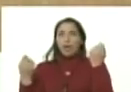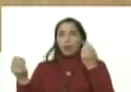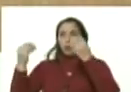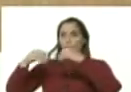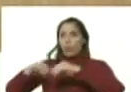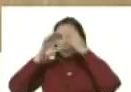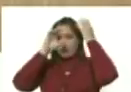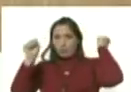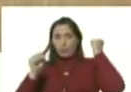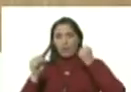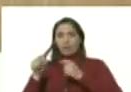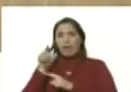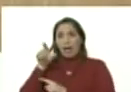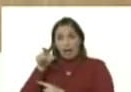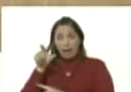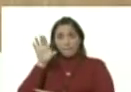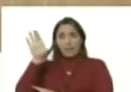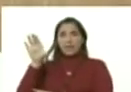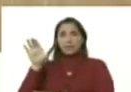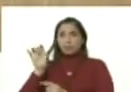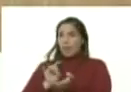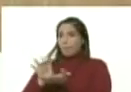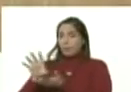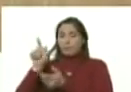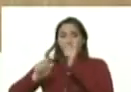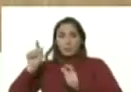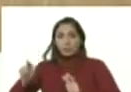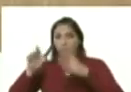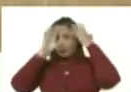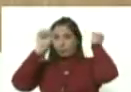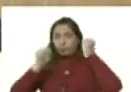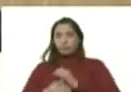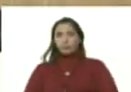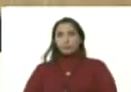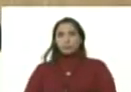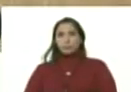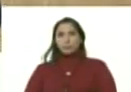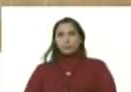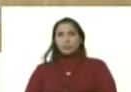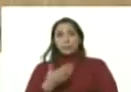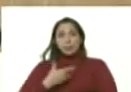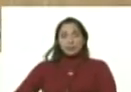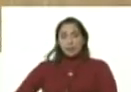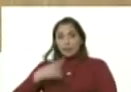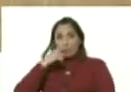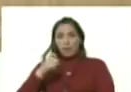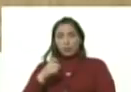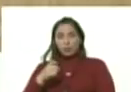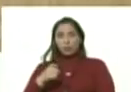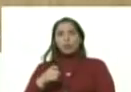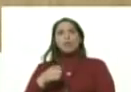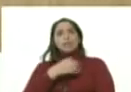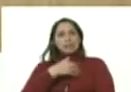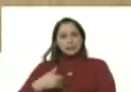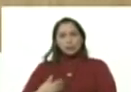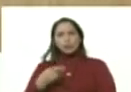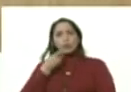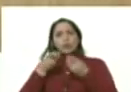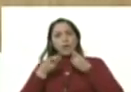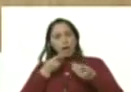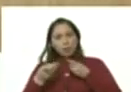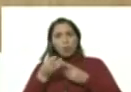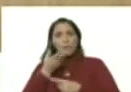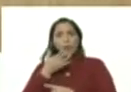te reconoce y expulsar al personal diplomático y consular. El presidente Nicolás Maduro optó por el diálogo. El caso